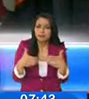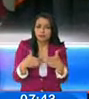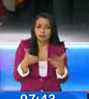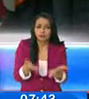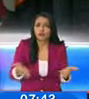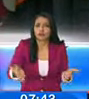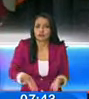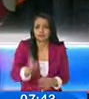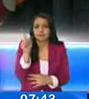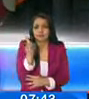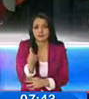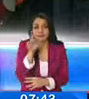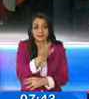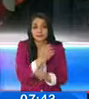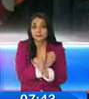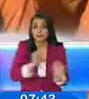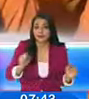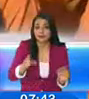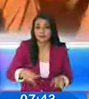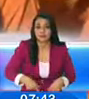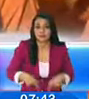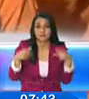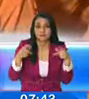accesorios que permitirán realizar su tarea.